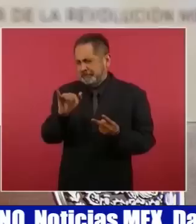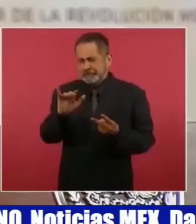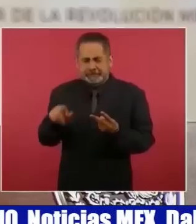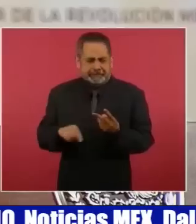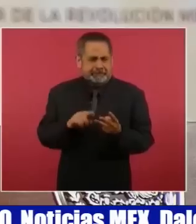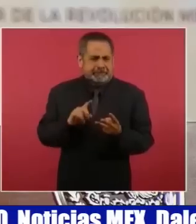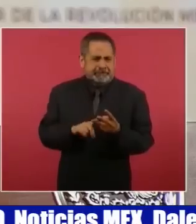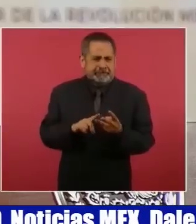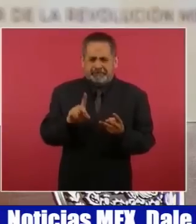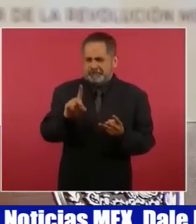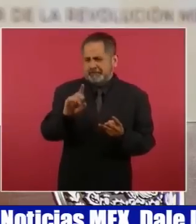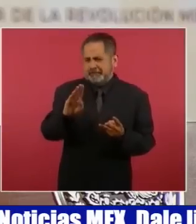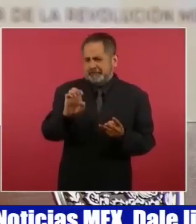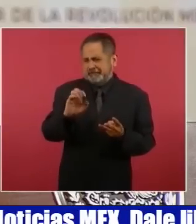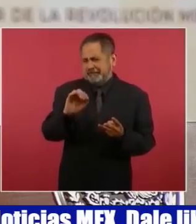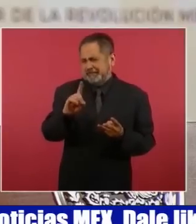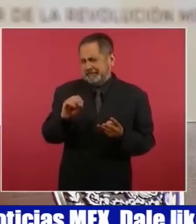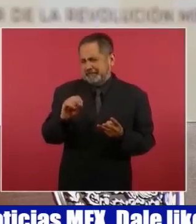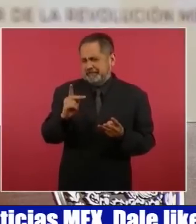y del debido proceso,